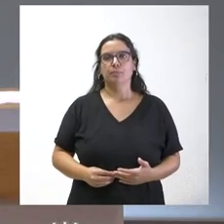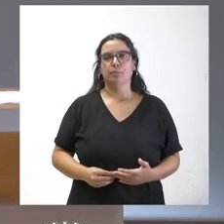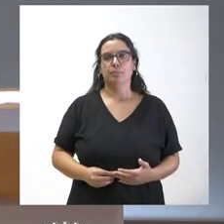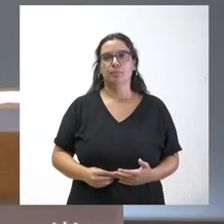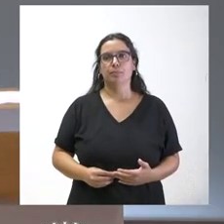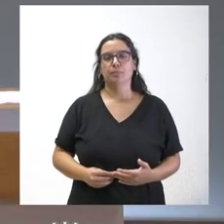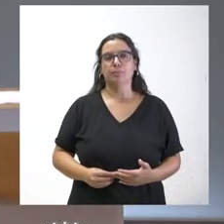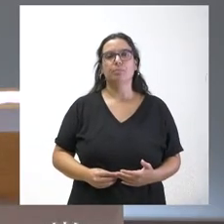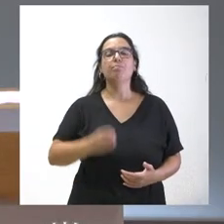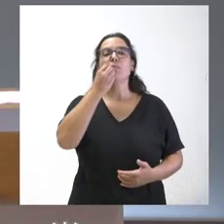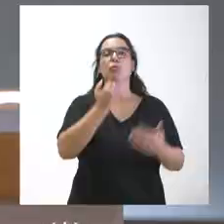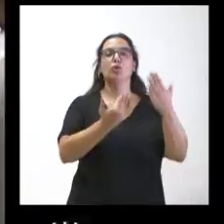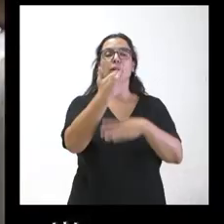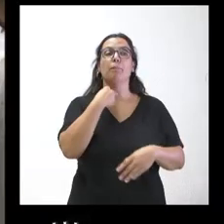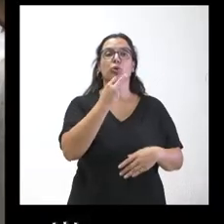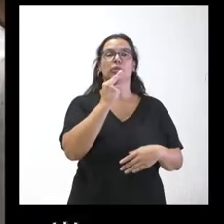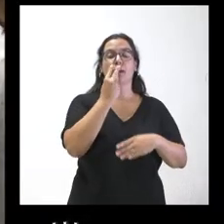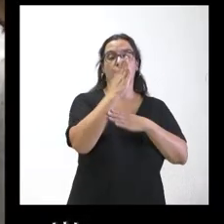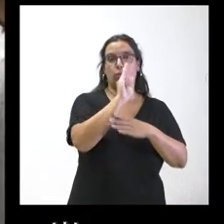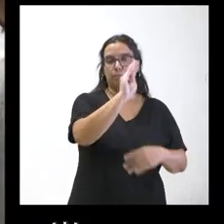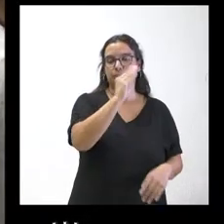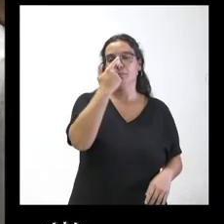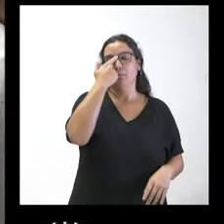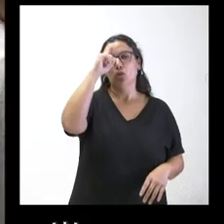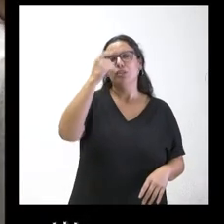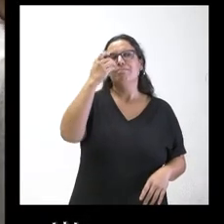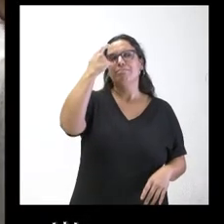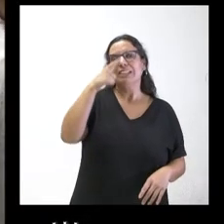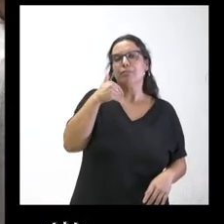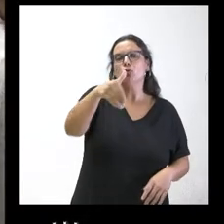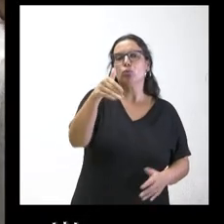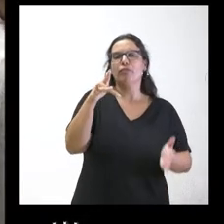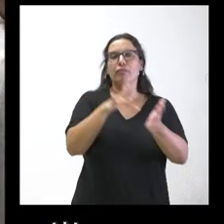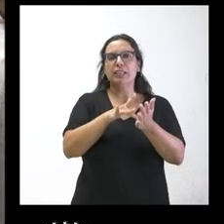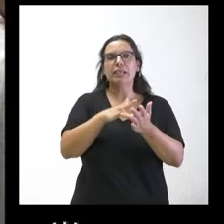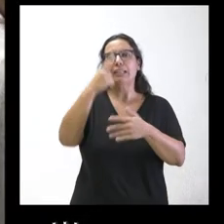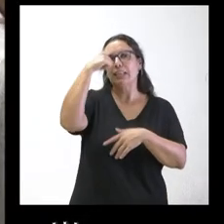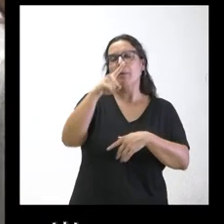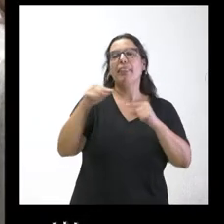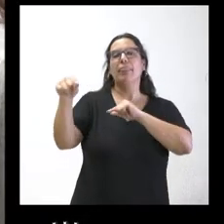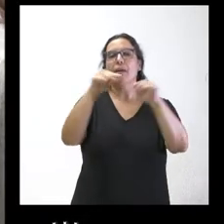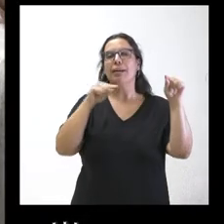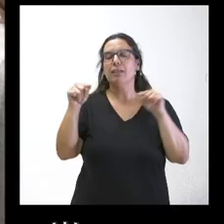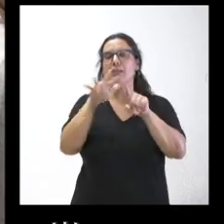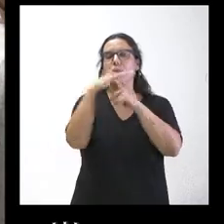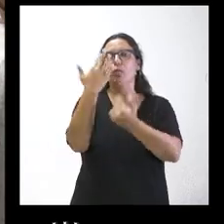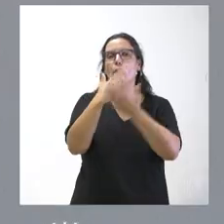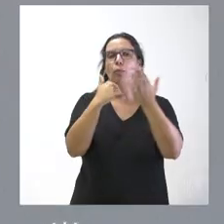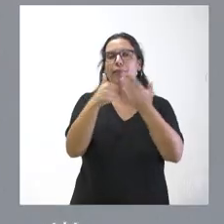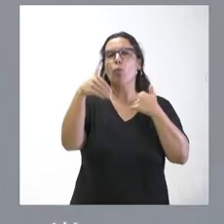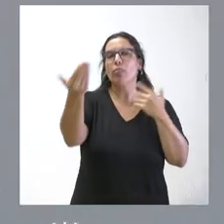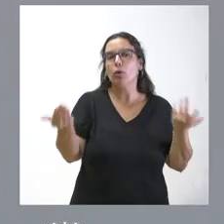Buenos días portavoz No sé si se sabe ya fecha o se baraja algún día para el debate del estado de la comunidad gracias